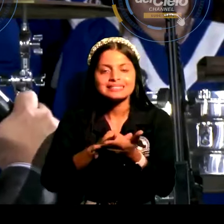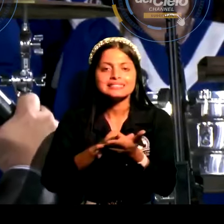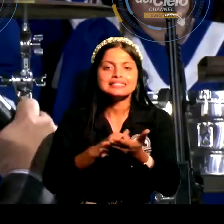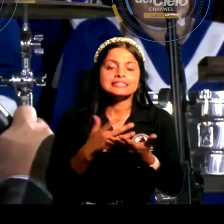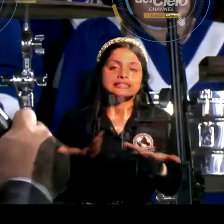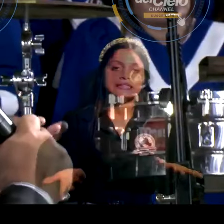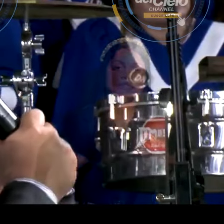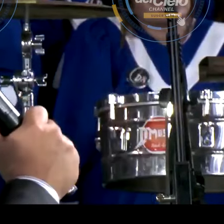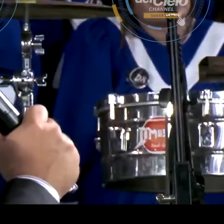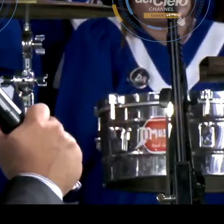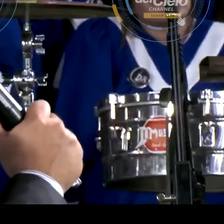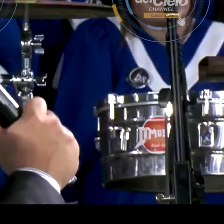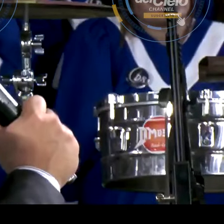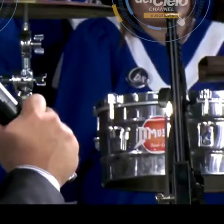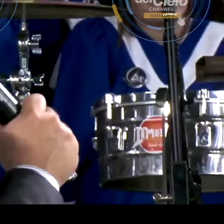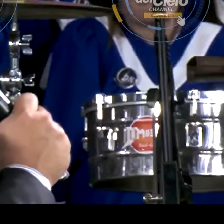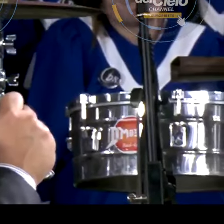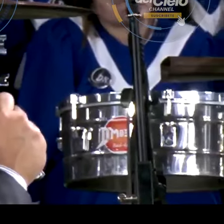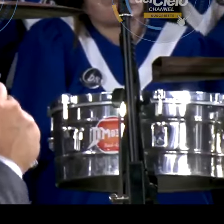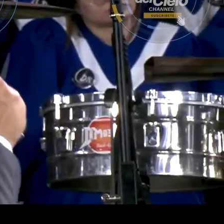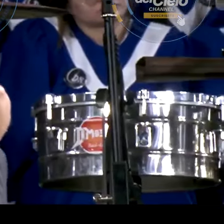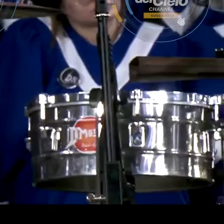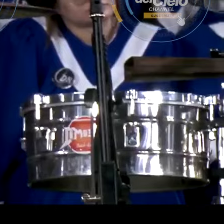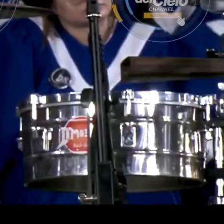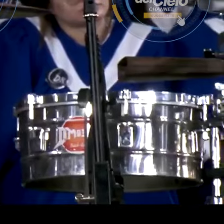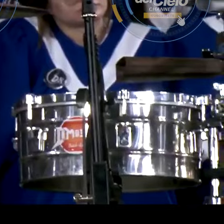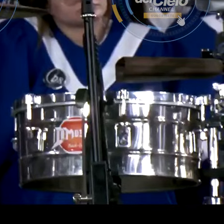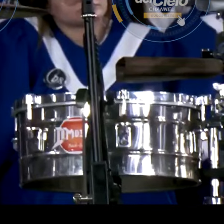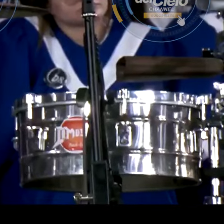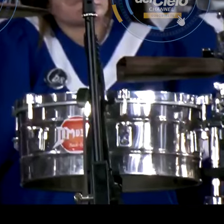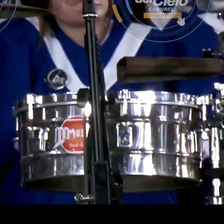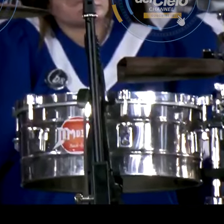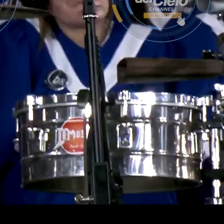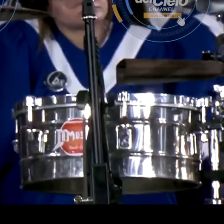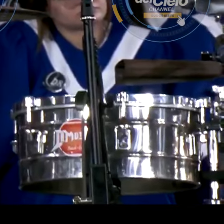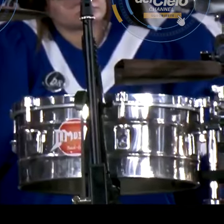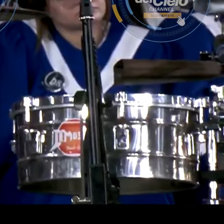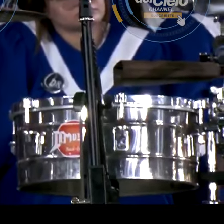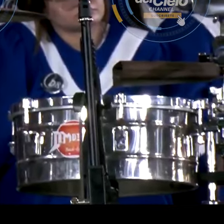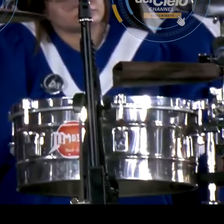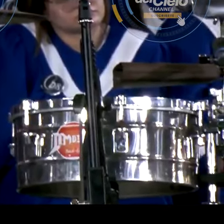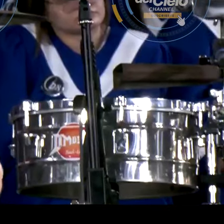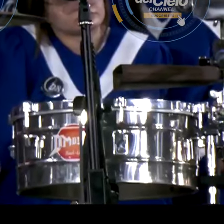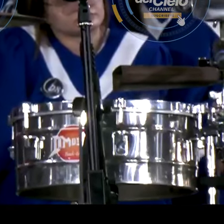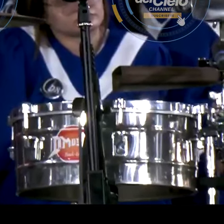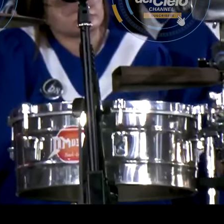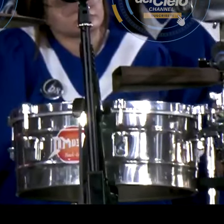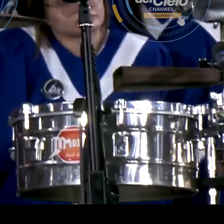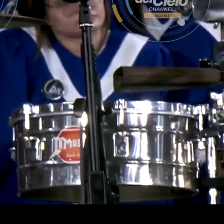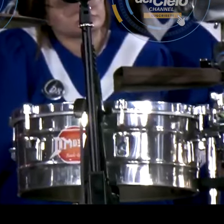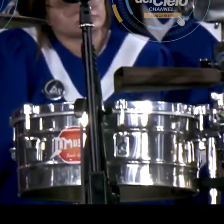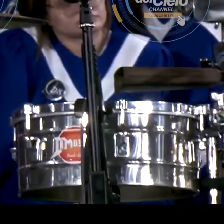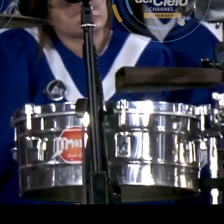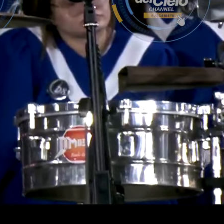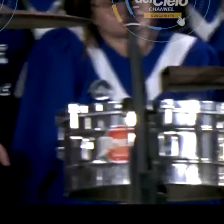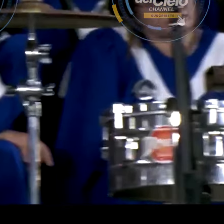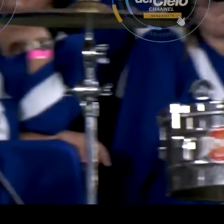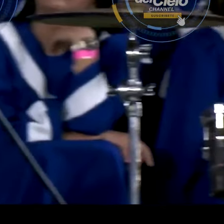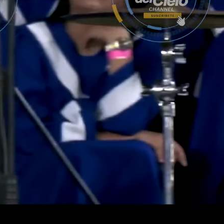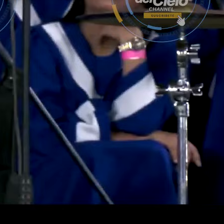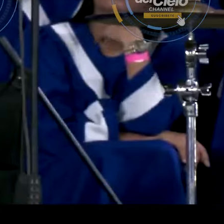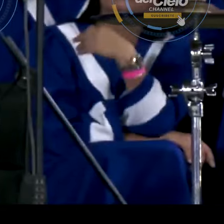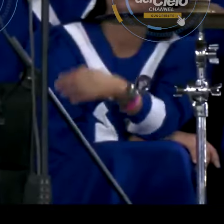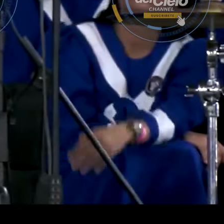zarigüeya las devoraba. No se trata simplemente de decir creo. Creer